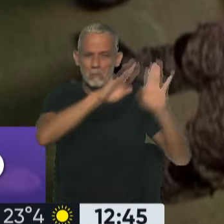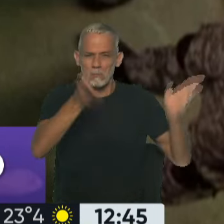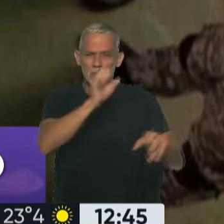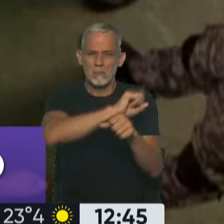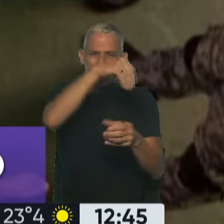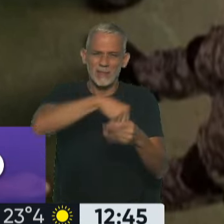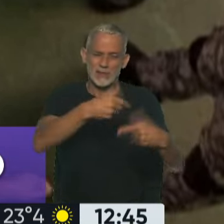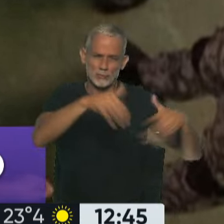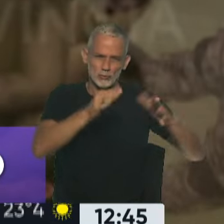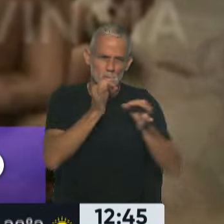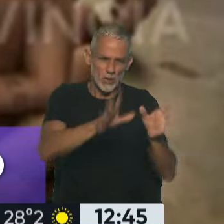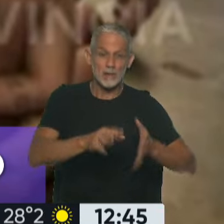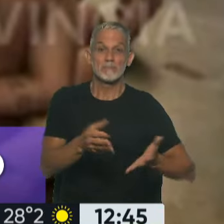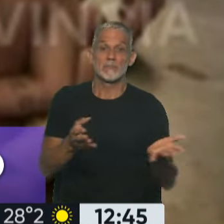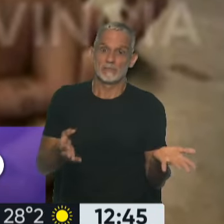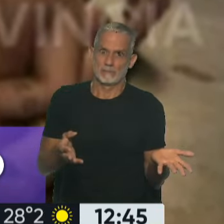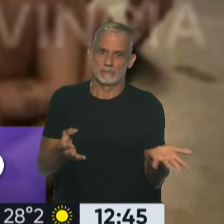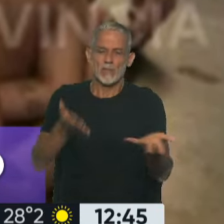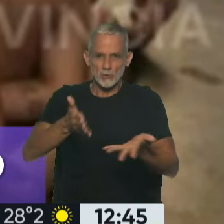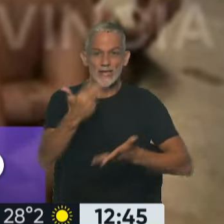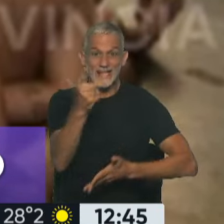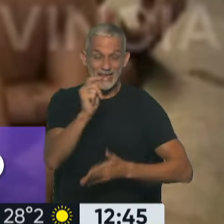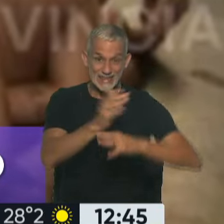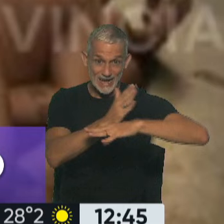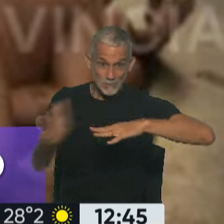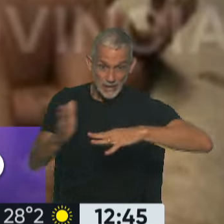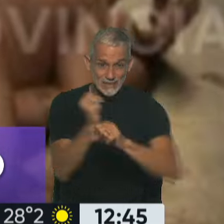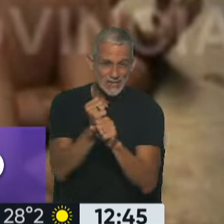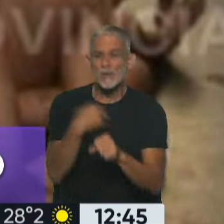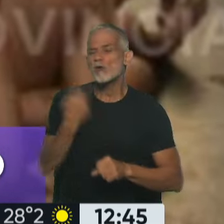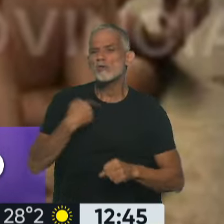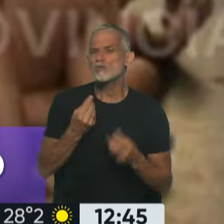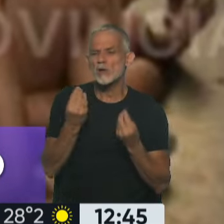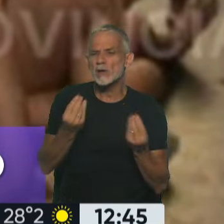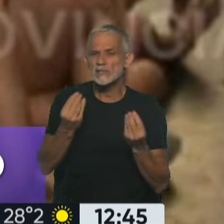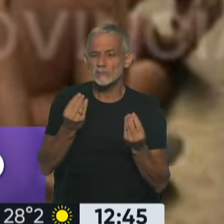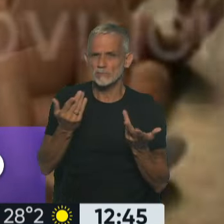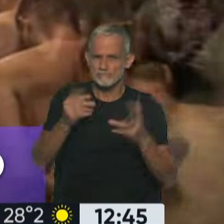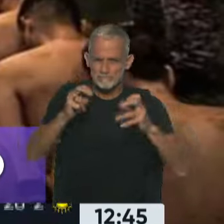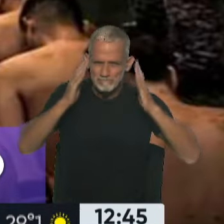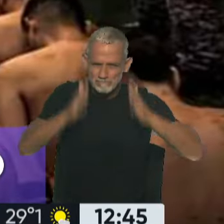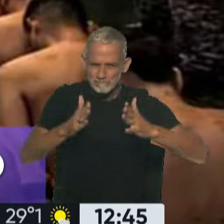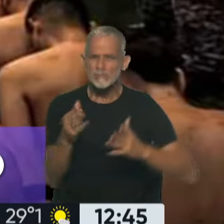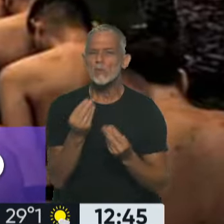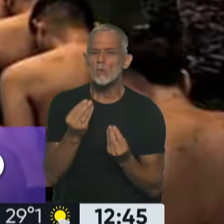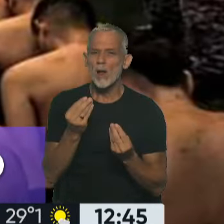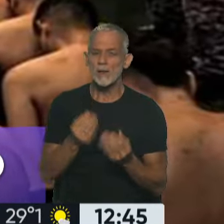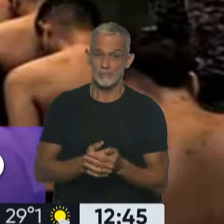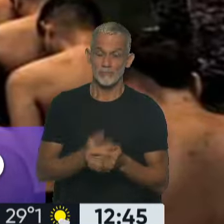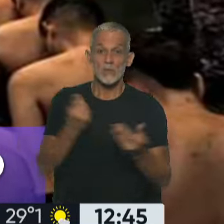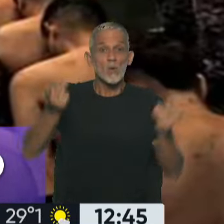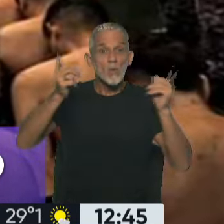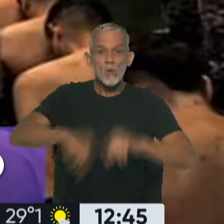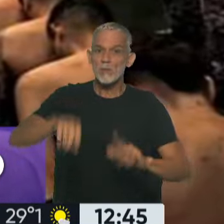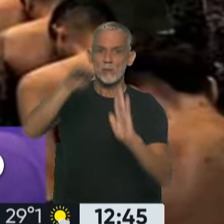penitenciario. Entonces, en estos 3 meses de gestión, lo que hemos hecho puntualmente en la temática que nos ocupa hoy es reinstalar